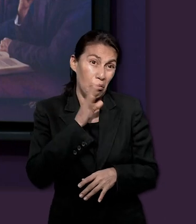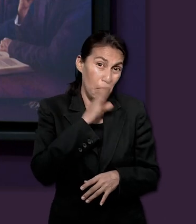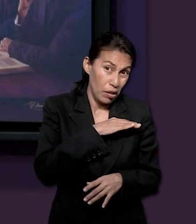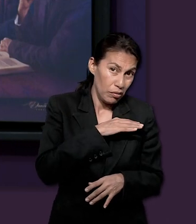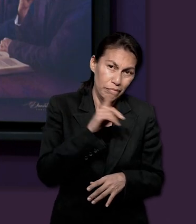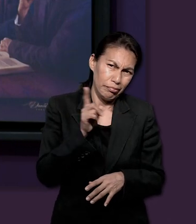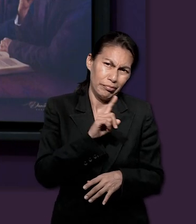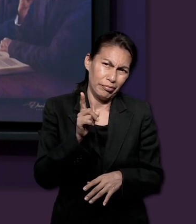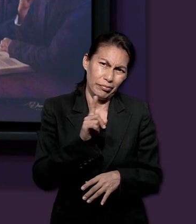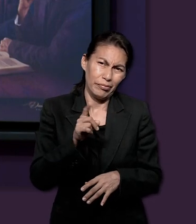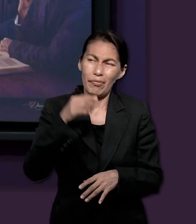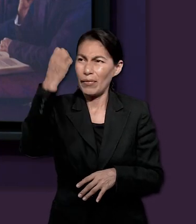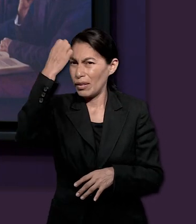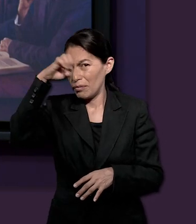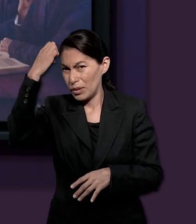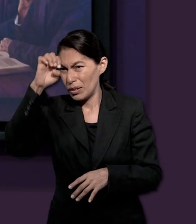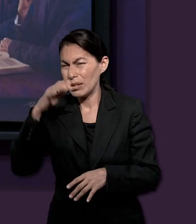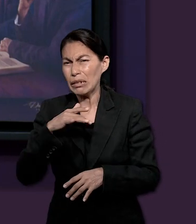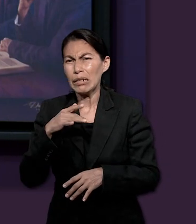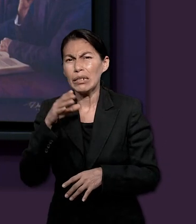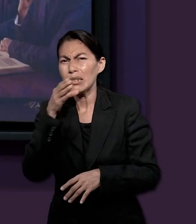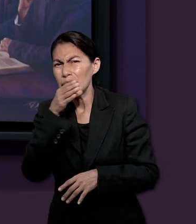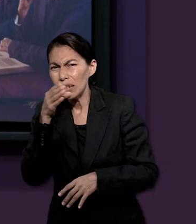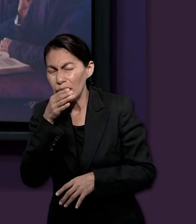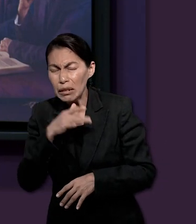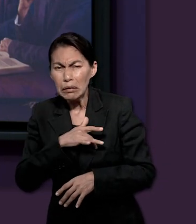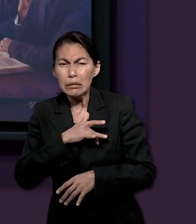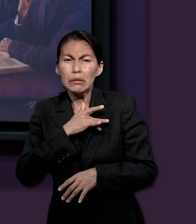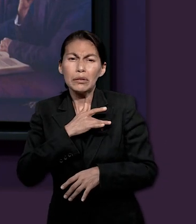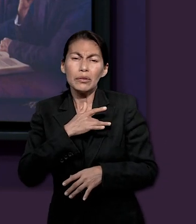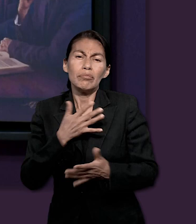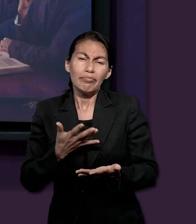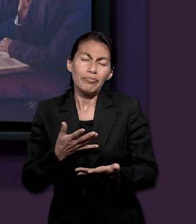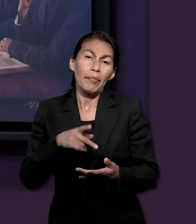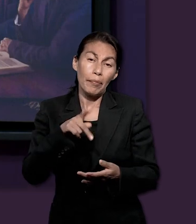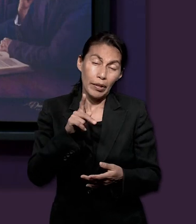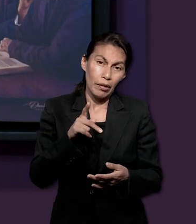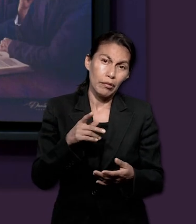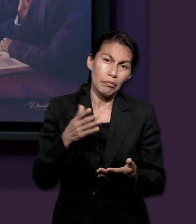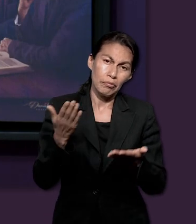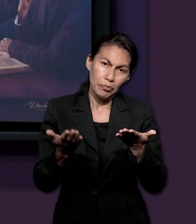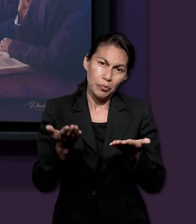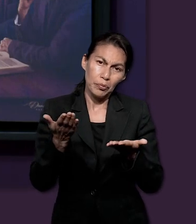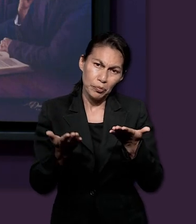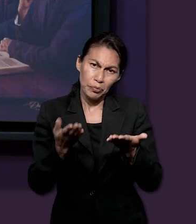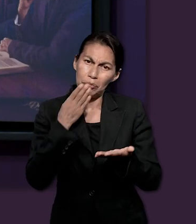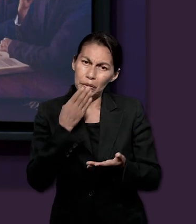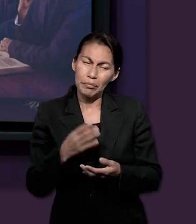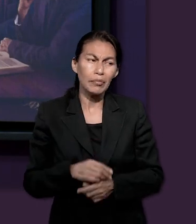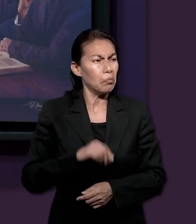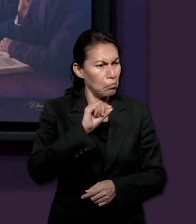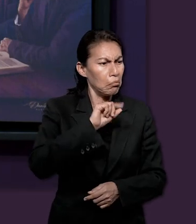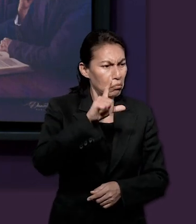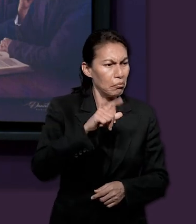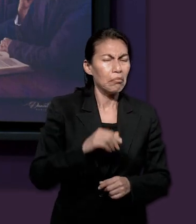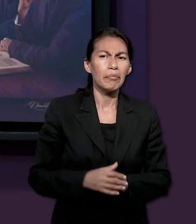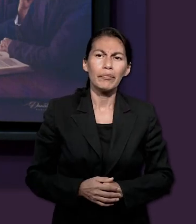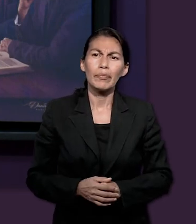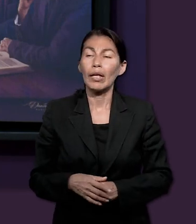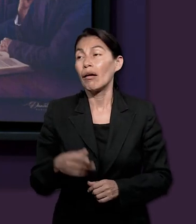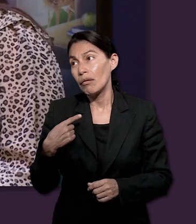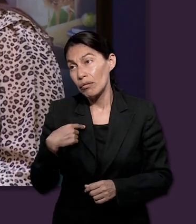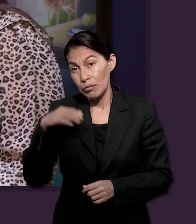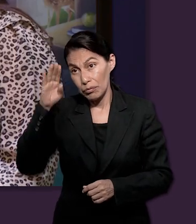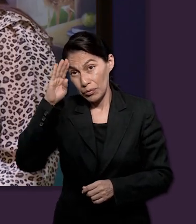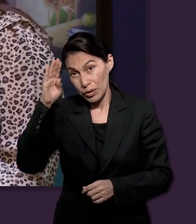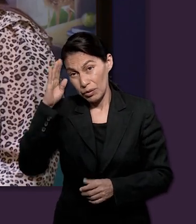malo, ¿no? La experiencia cristiana tiene también efecto en los sentimientos, pero hay que utilizarlos de una manera equilibrada.